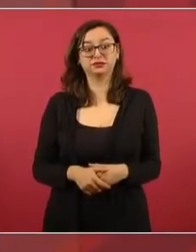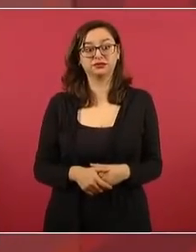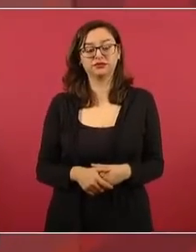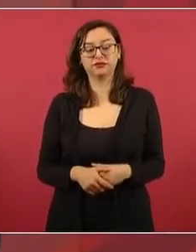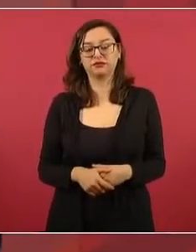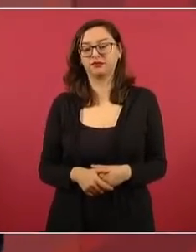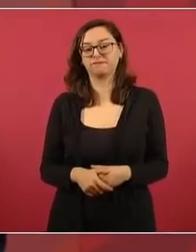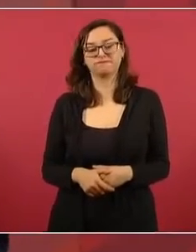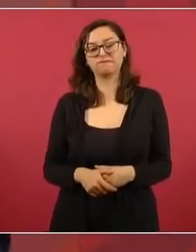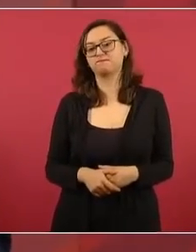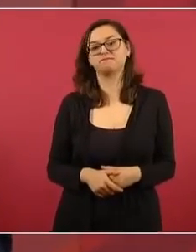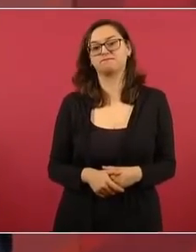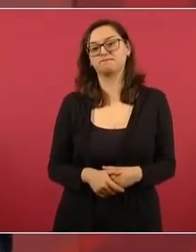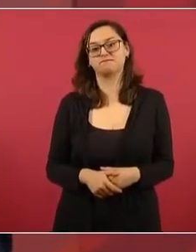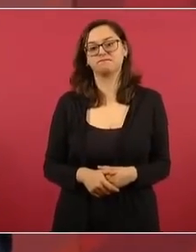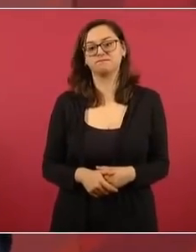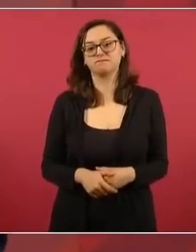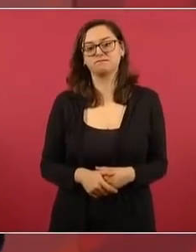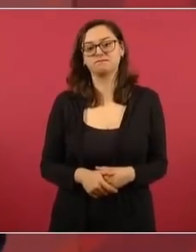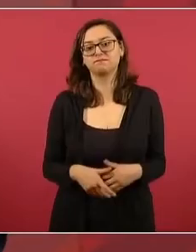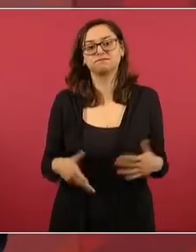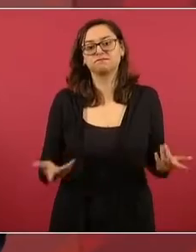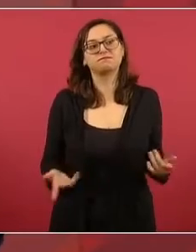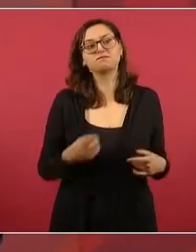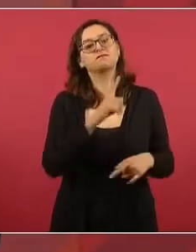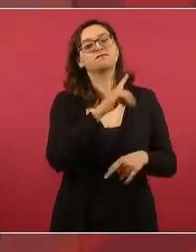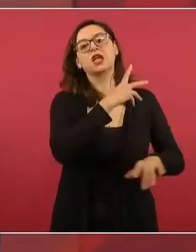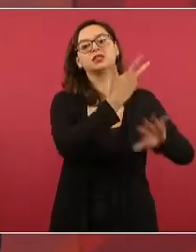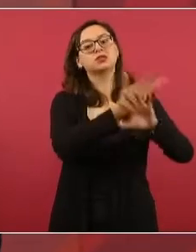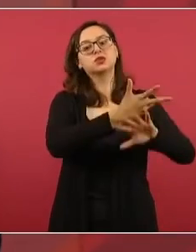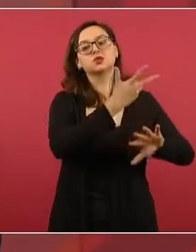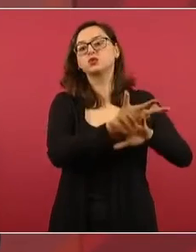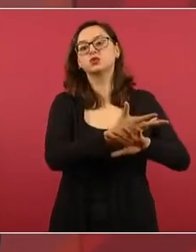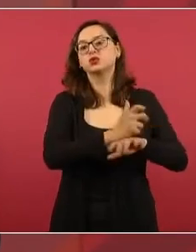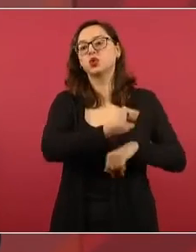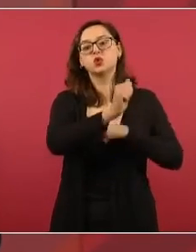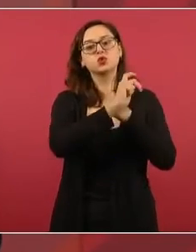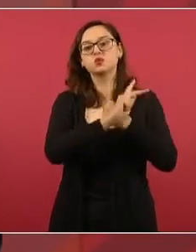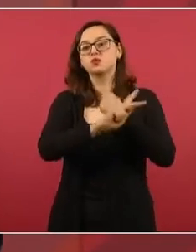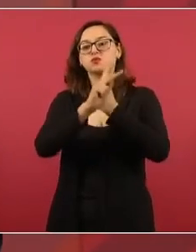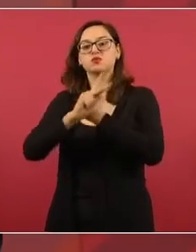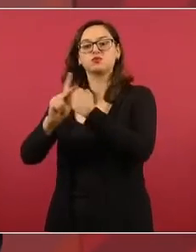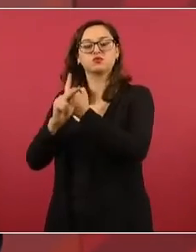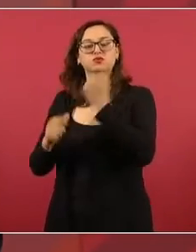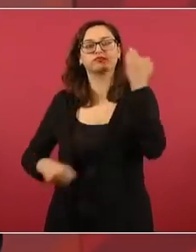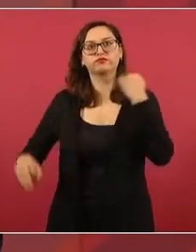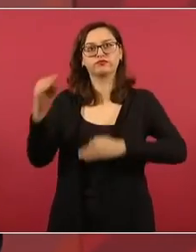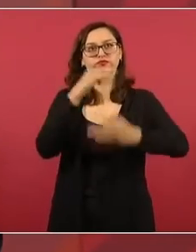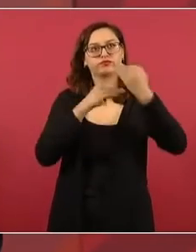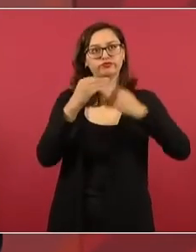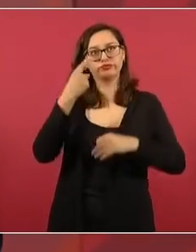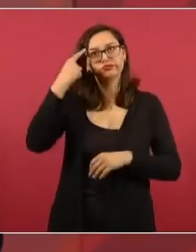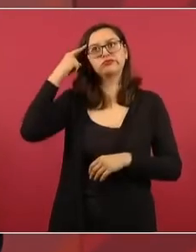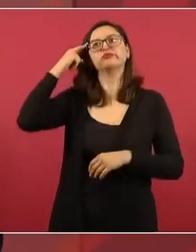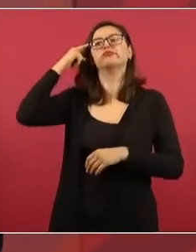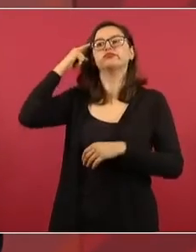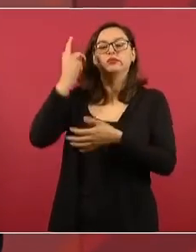en Estados Unidos y en todos los países.